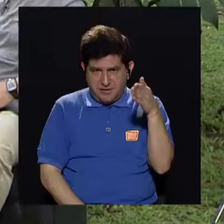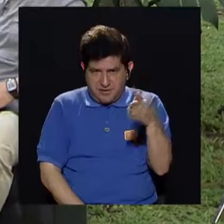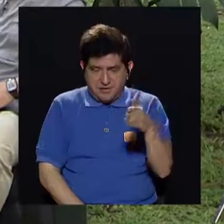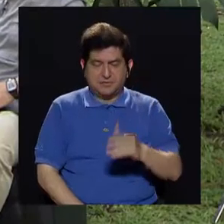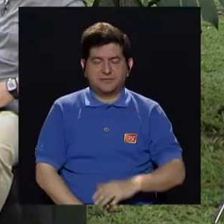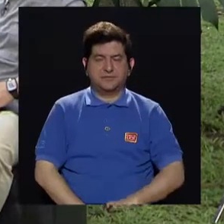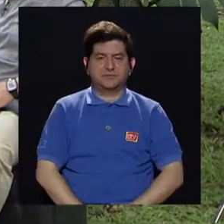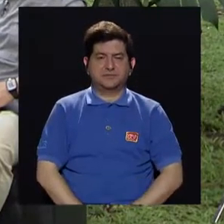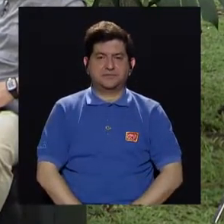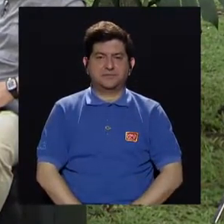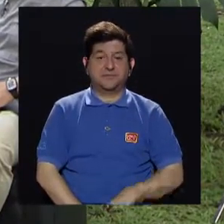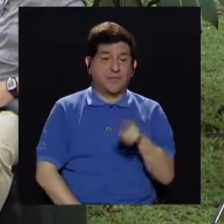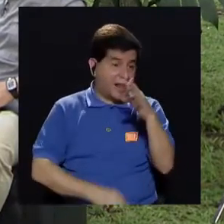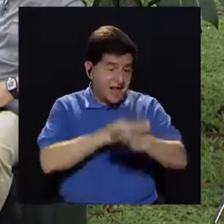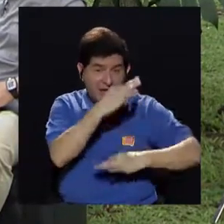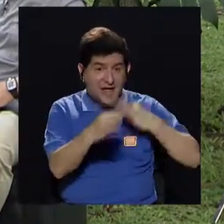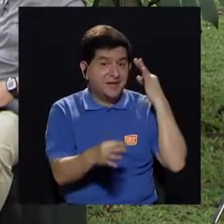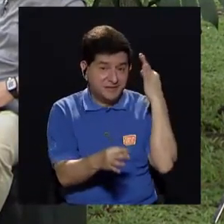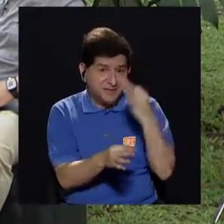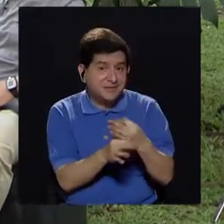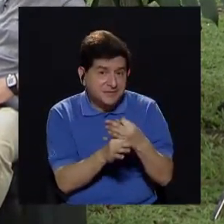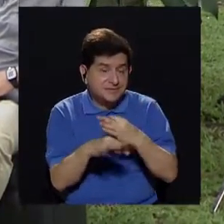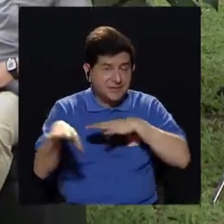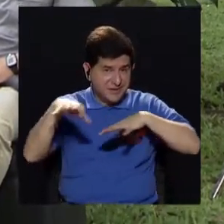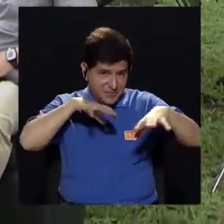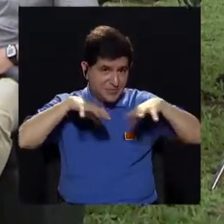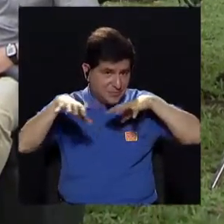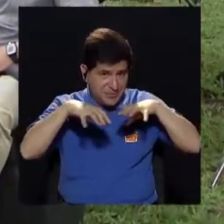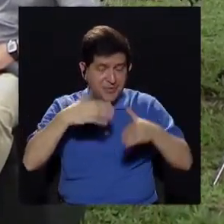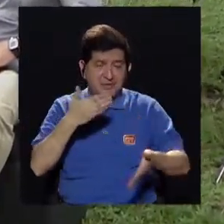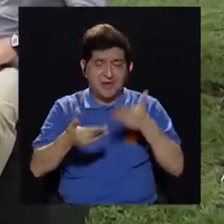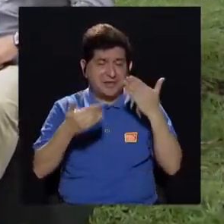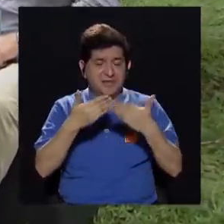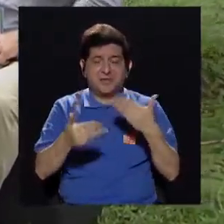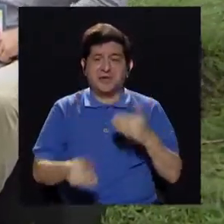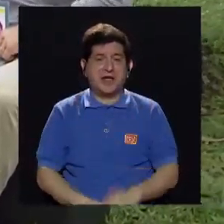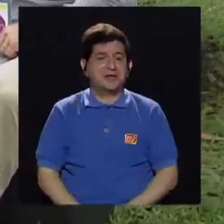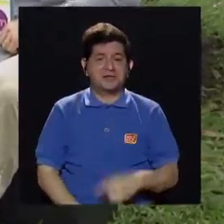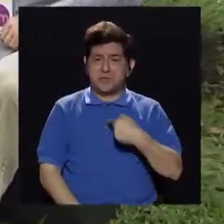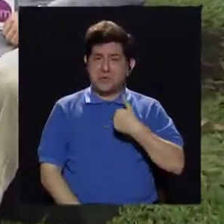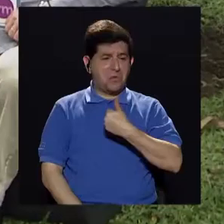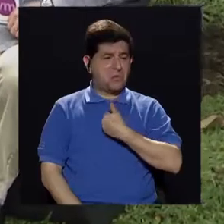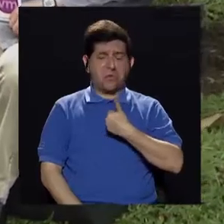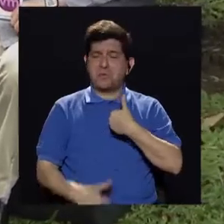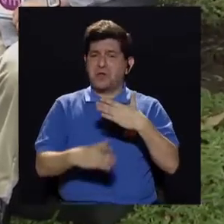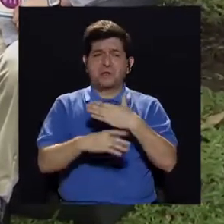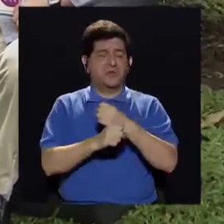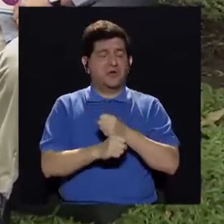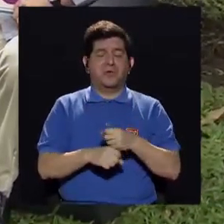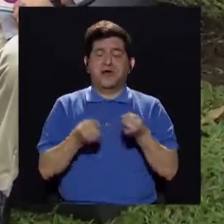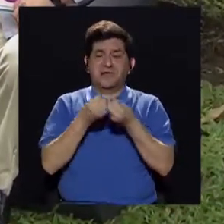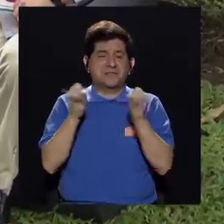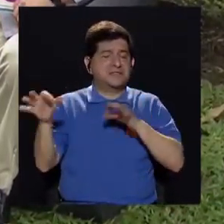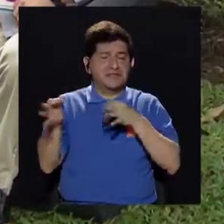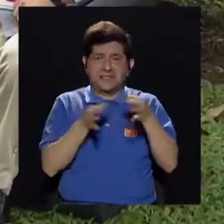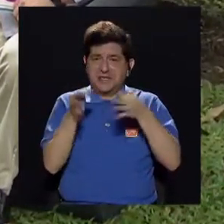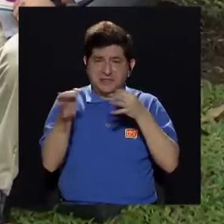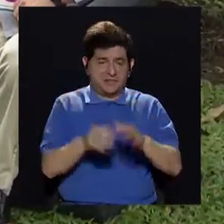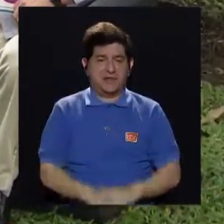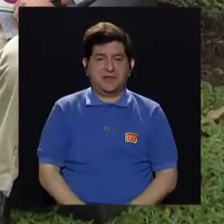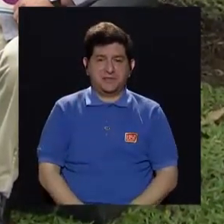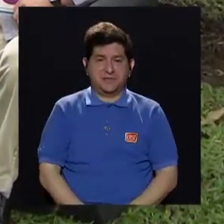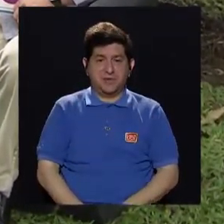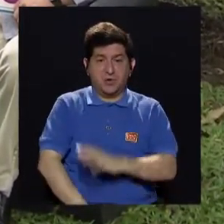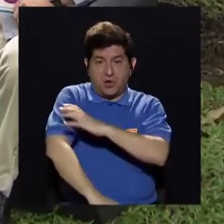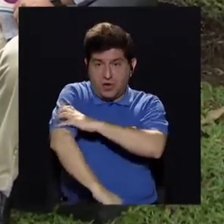flexores de la pierna. Ese tipo de movimientos casi que instintivamente uno trata de hacerlo sin que nadie se los haya explicado, porque el